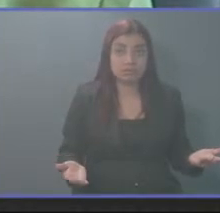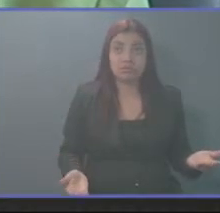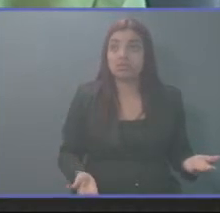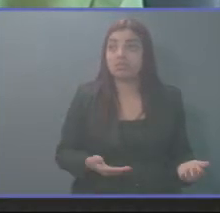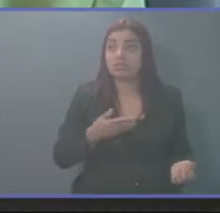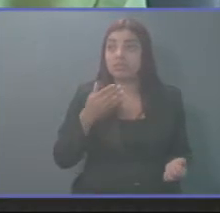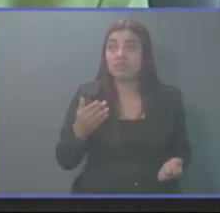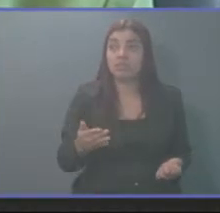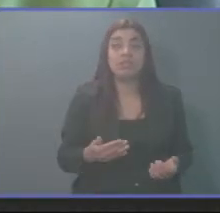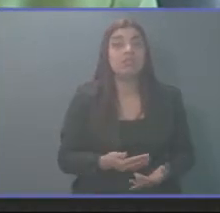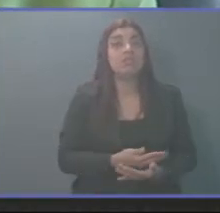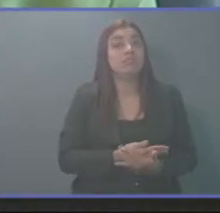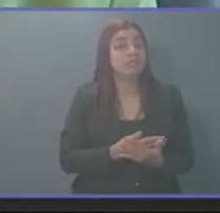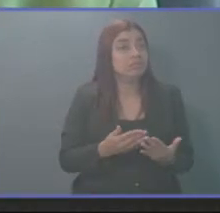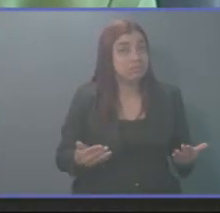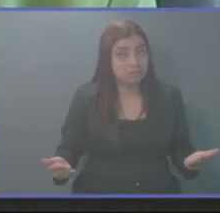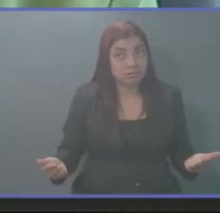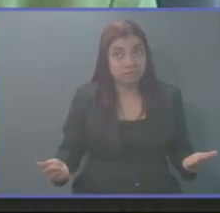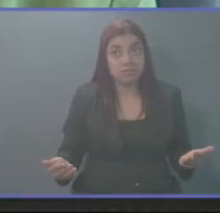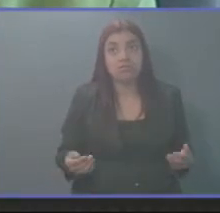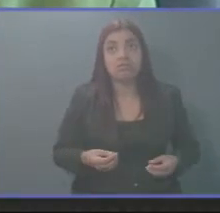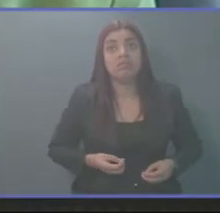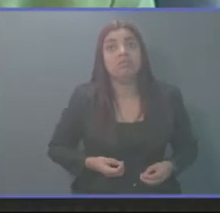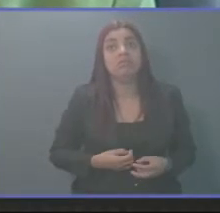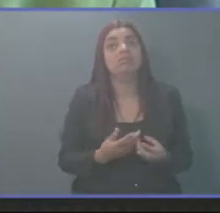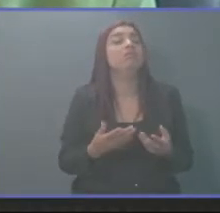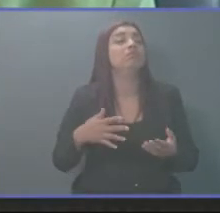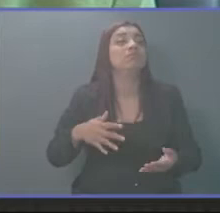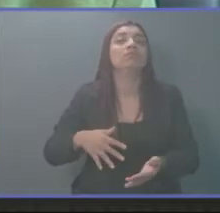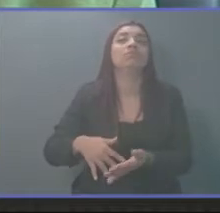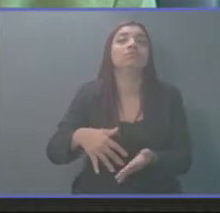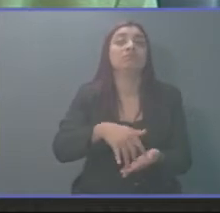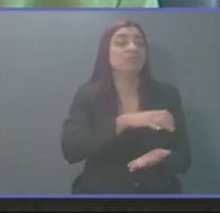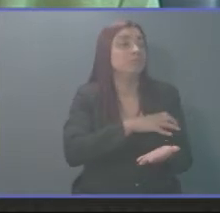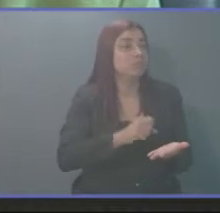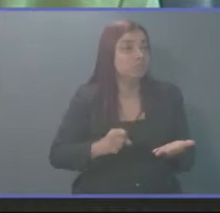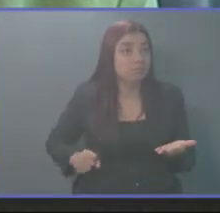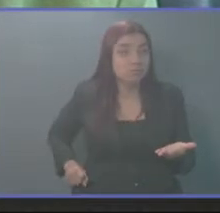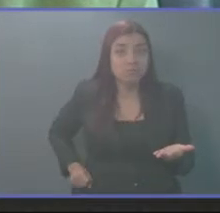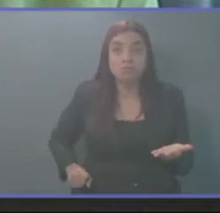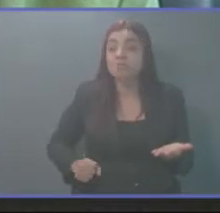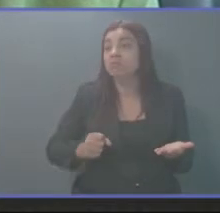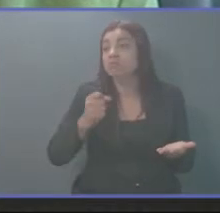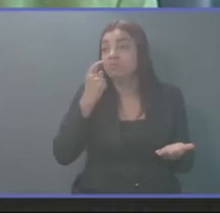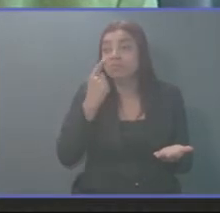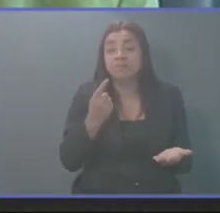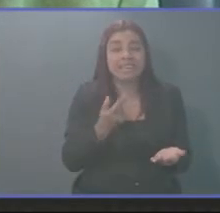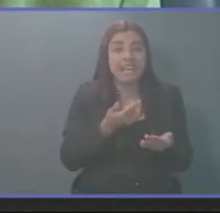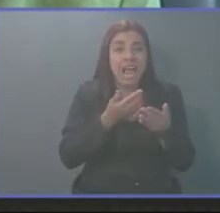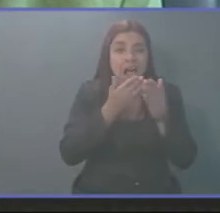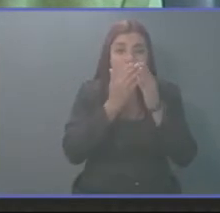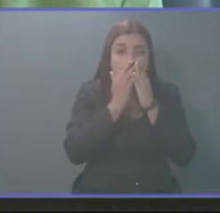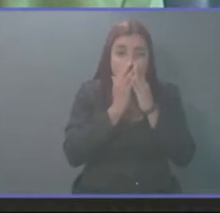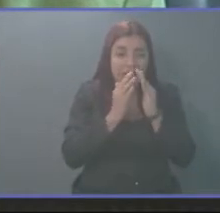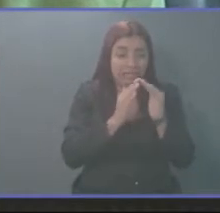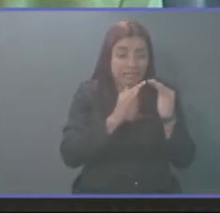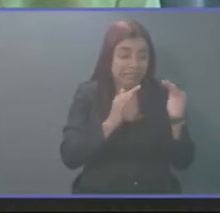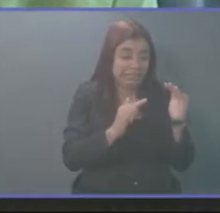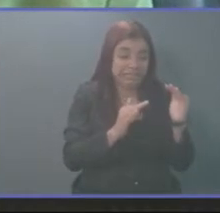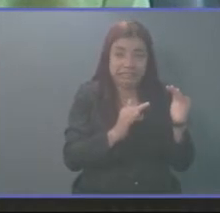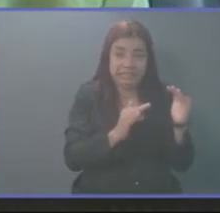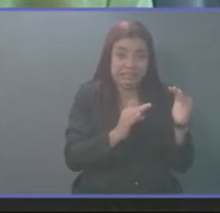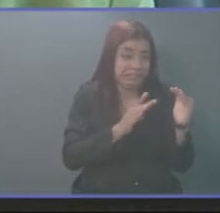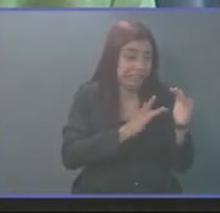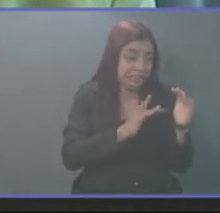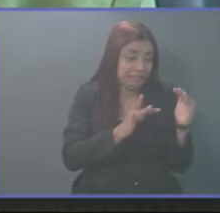esta gravedad, diría yo, en donde la población salvadoreña se ha visto con agua, sin agua para tomar en